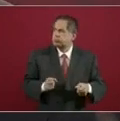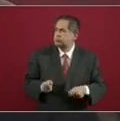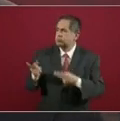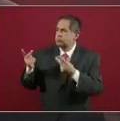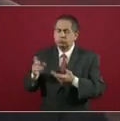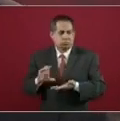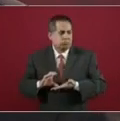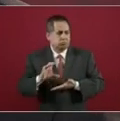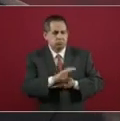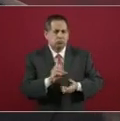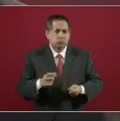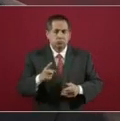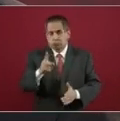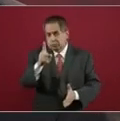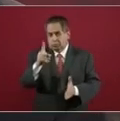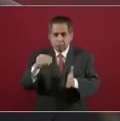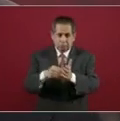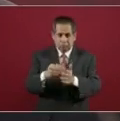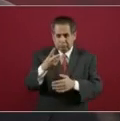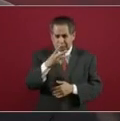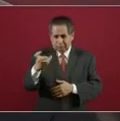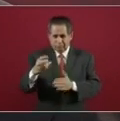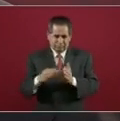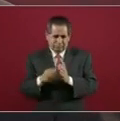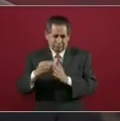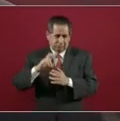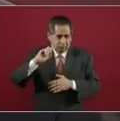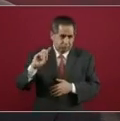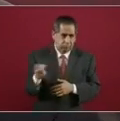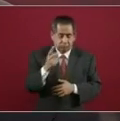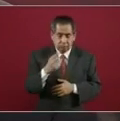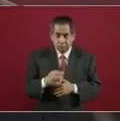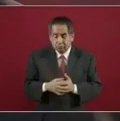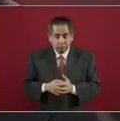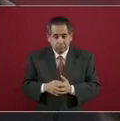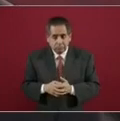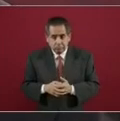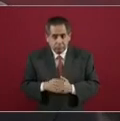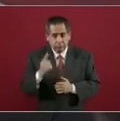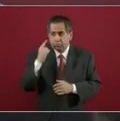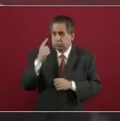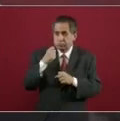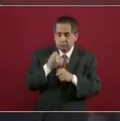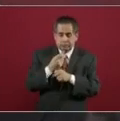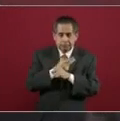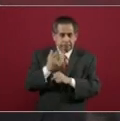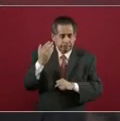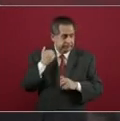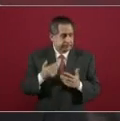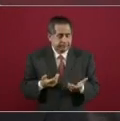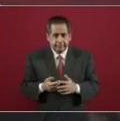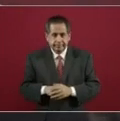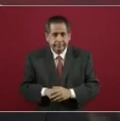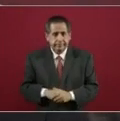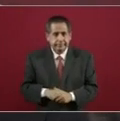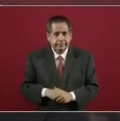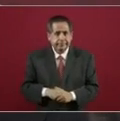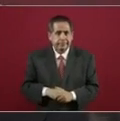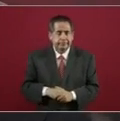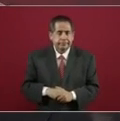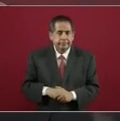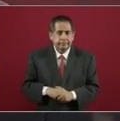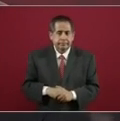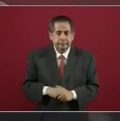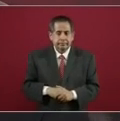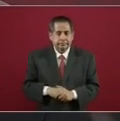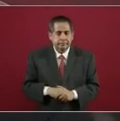gobierno 10000 millones de dólares el año pasado